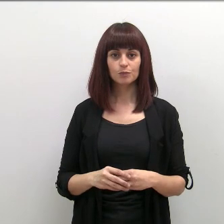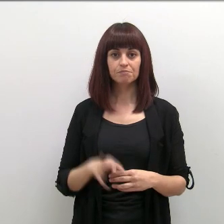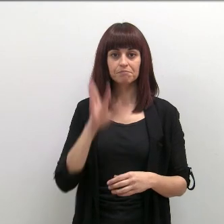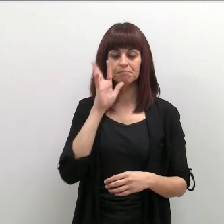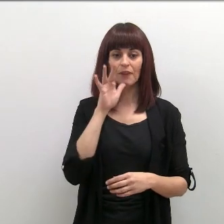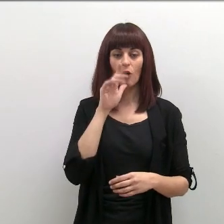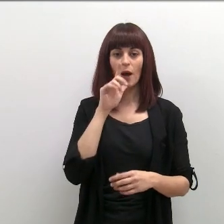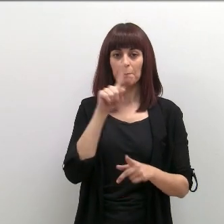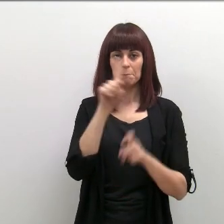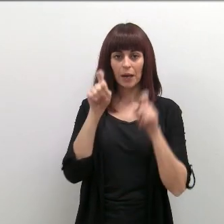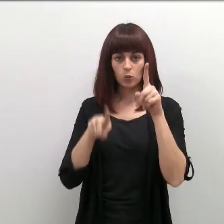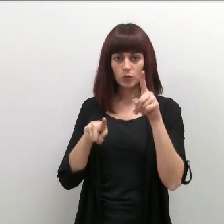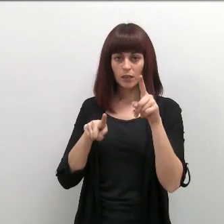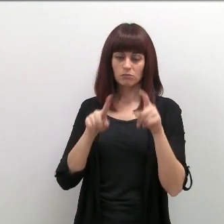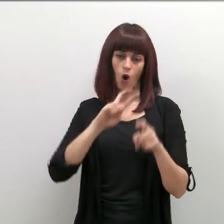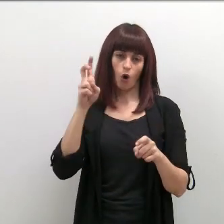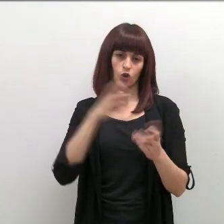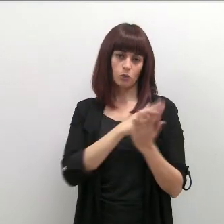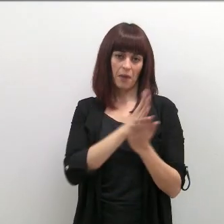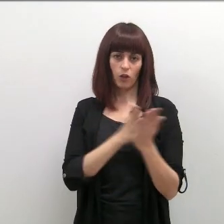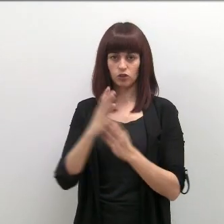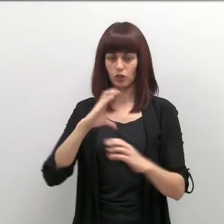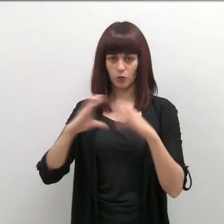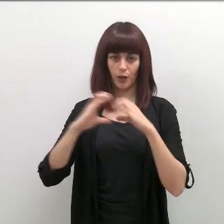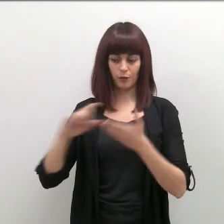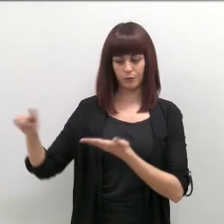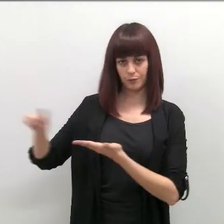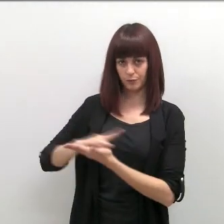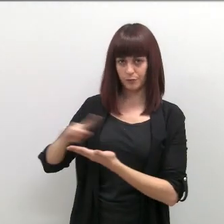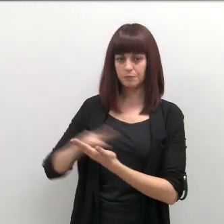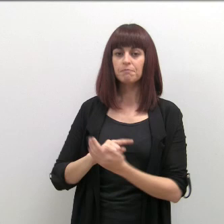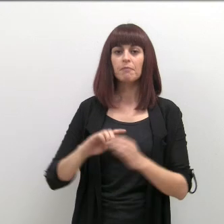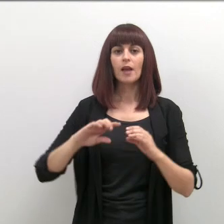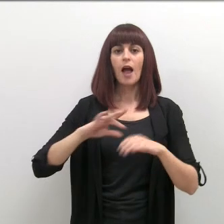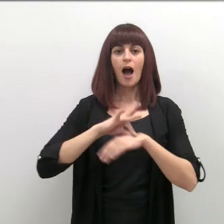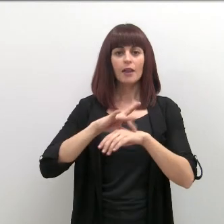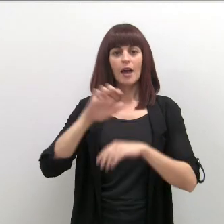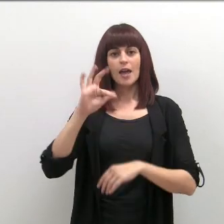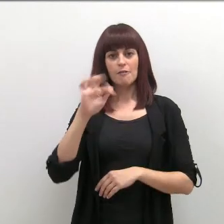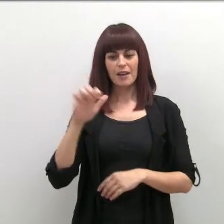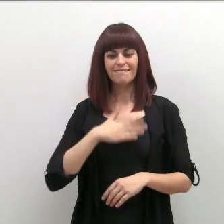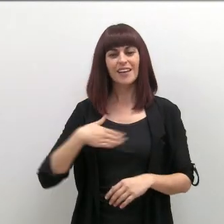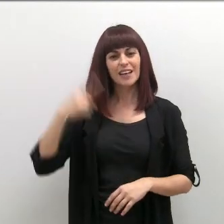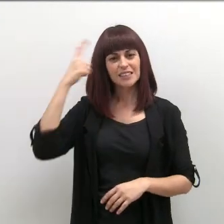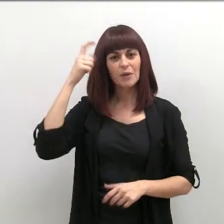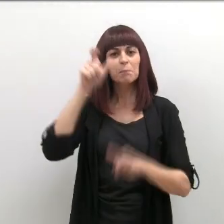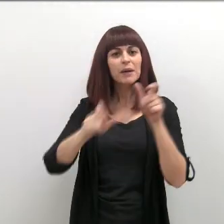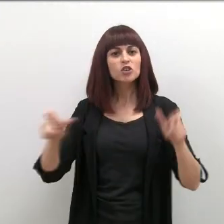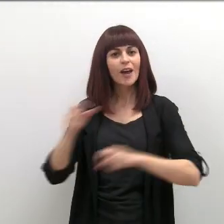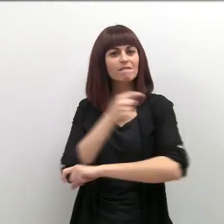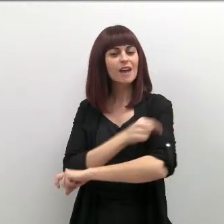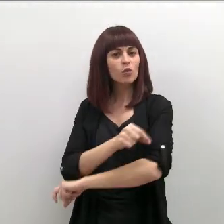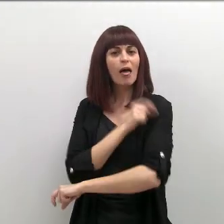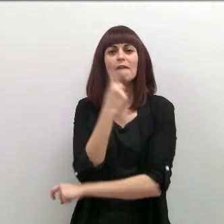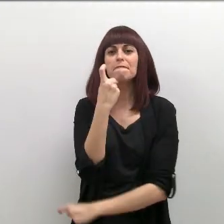Pasamos ahora a las preguntas que nos remiten otros medios de comunicación. En primer lugar, la agencia EFE quiere saber cuántas personas faltan por vacunar de la fase 1,